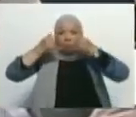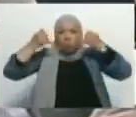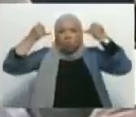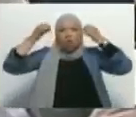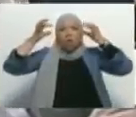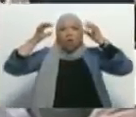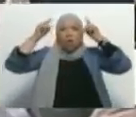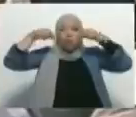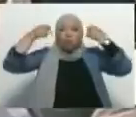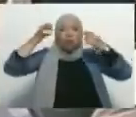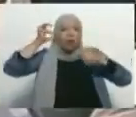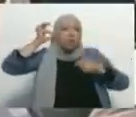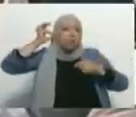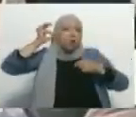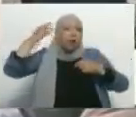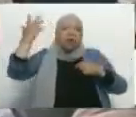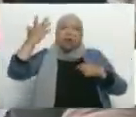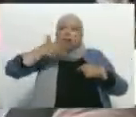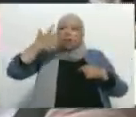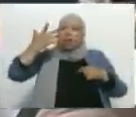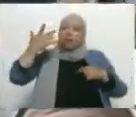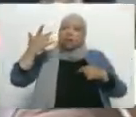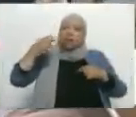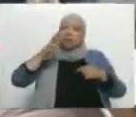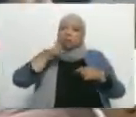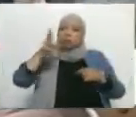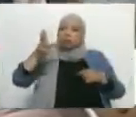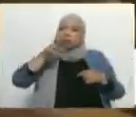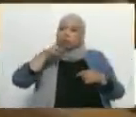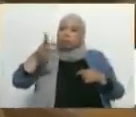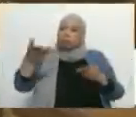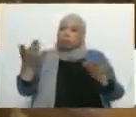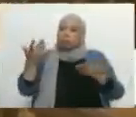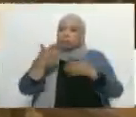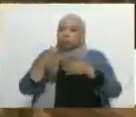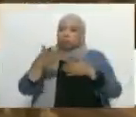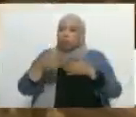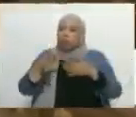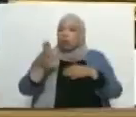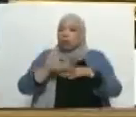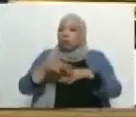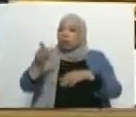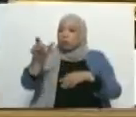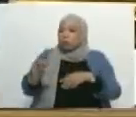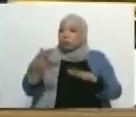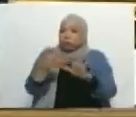la quiere poner, que se la ponga, bastante honrosa que le puede quedar.